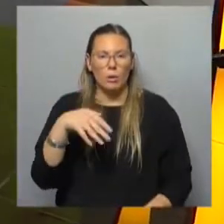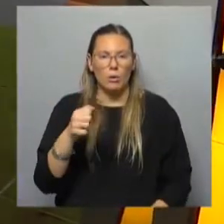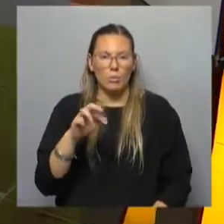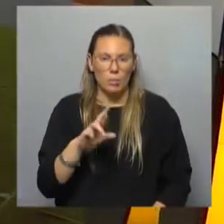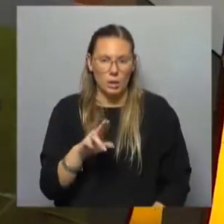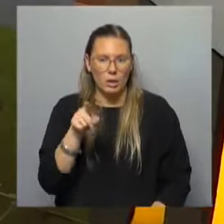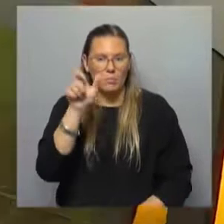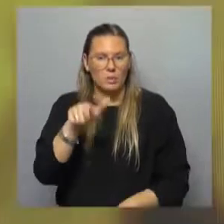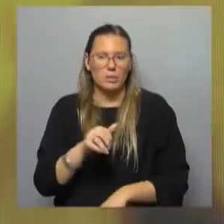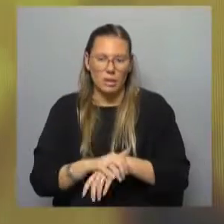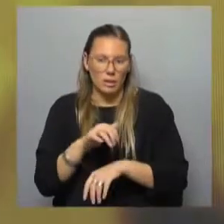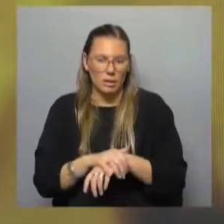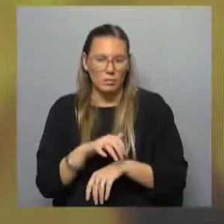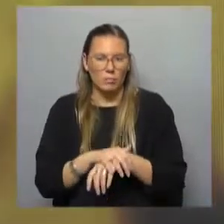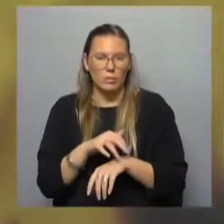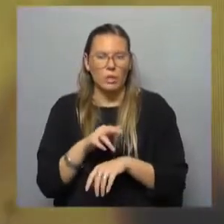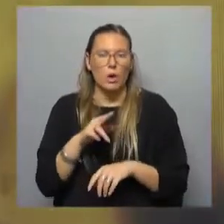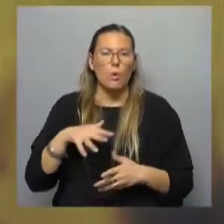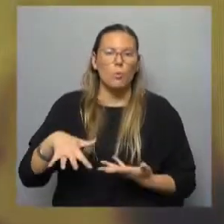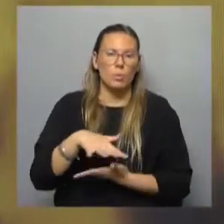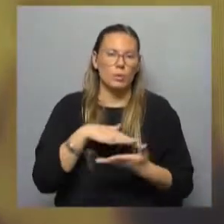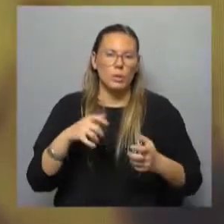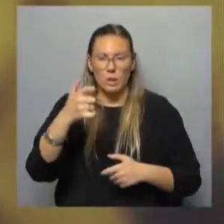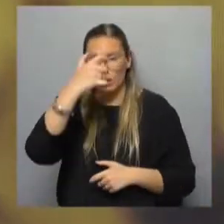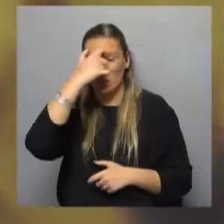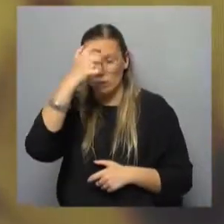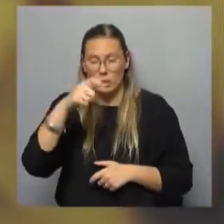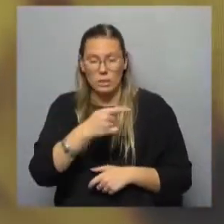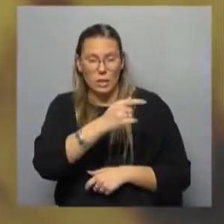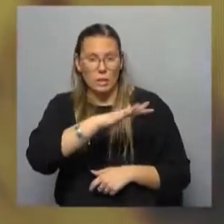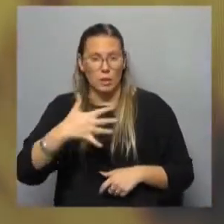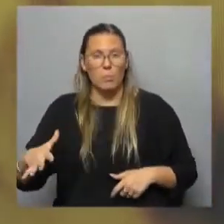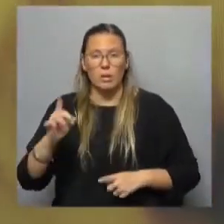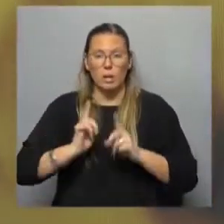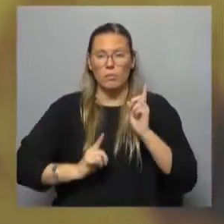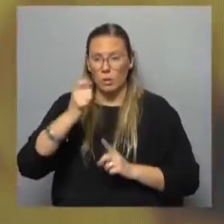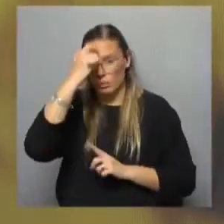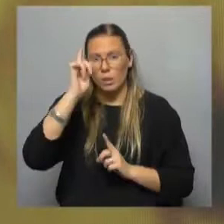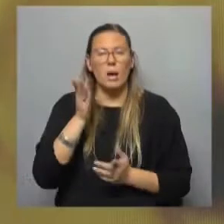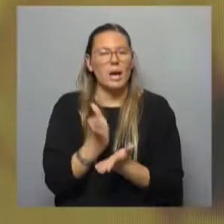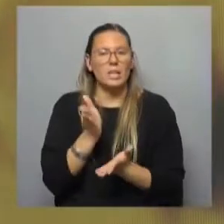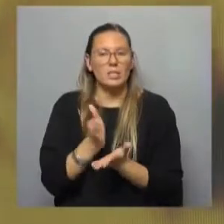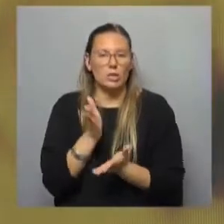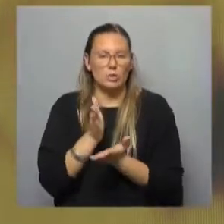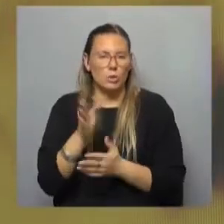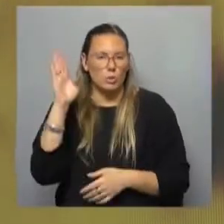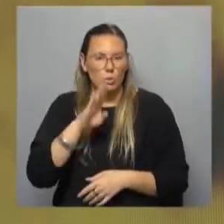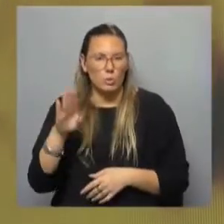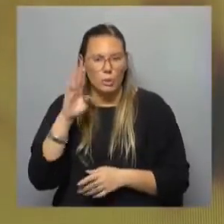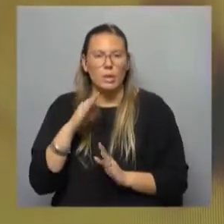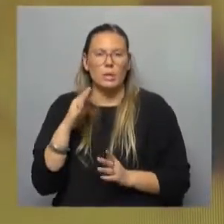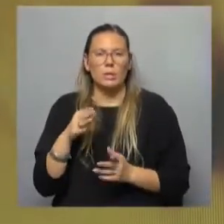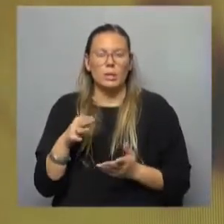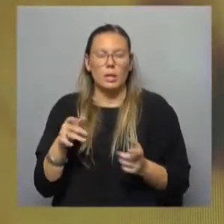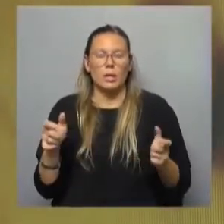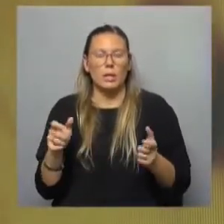es el responsable de la Unidad de Ciencias del Mar de la Facultad de Ciencias, es también asesor honorario de la Dirección Nacional de Recursos